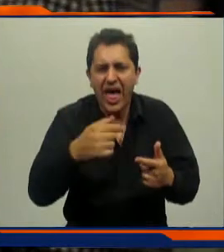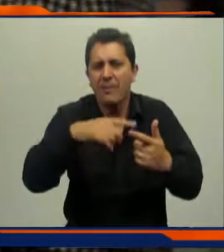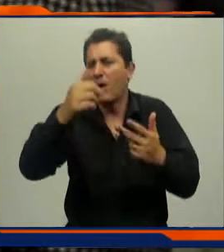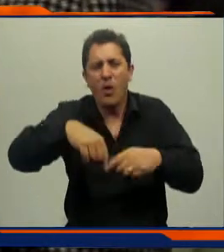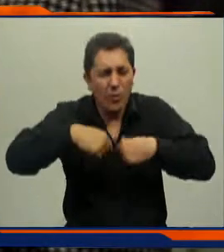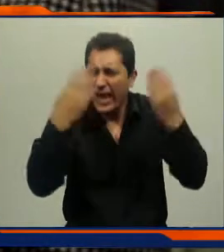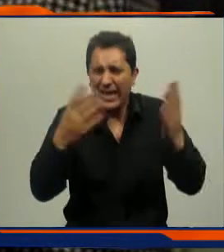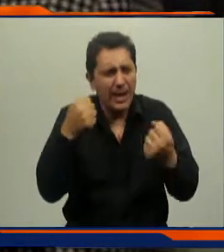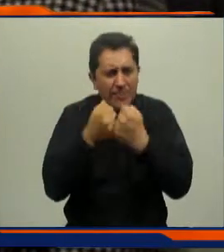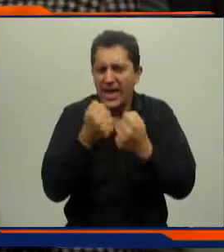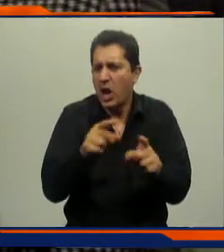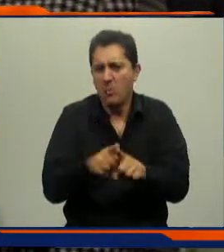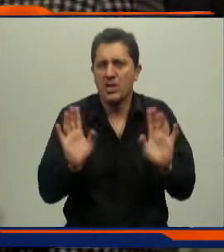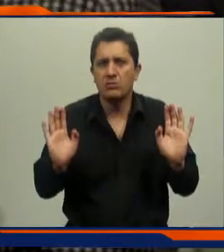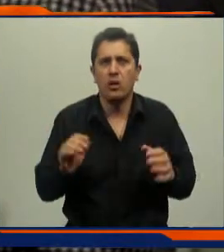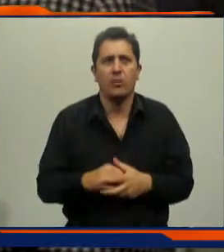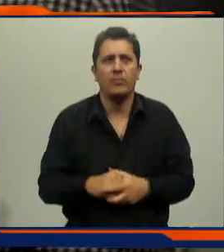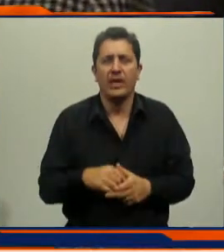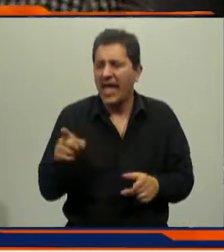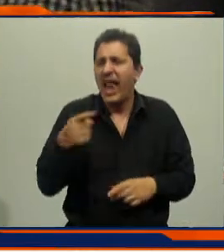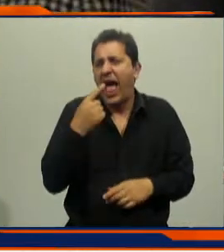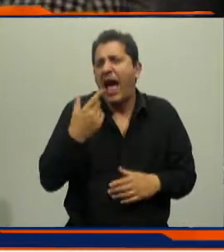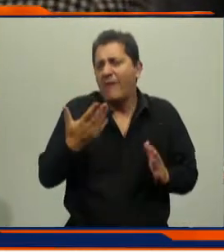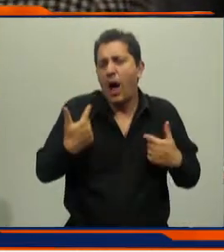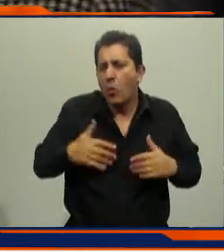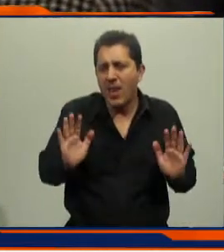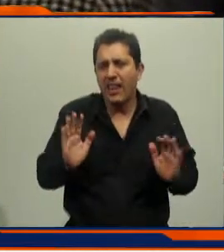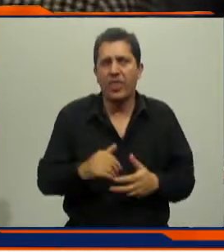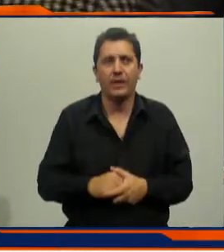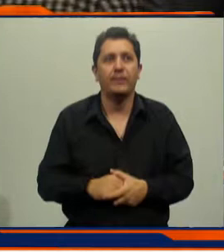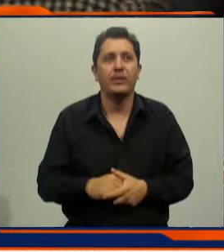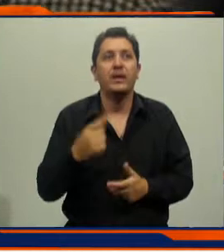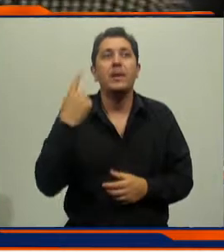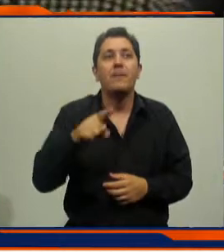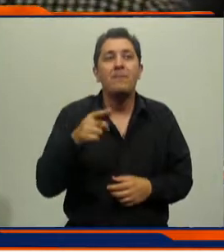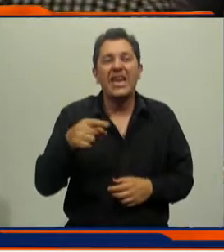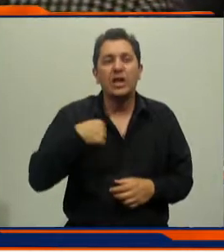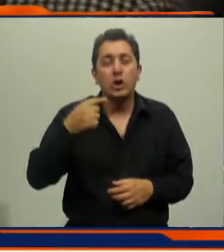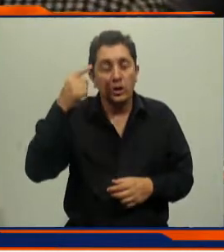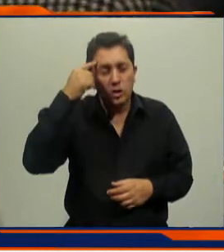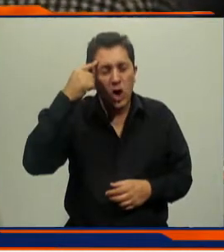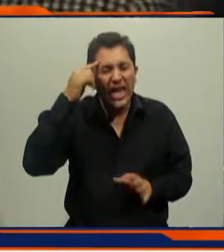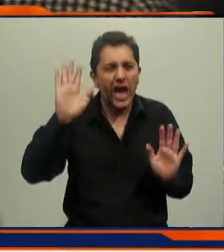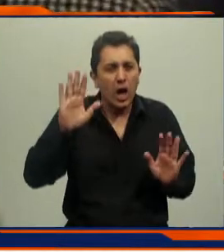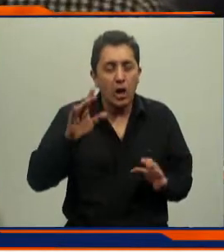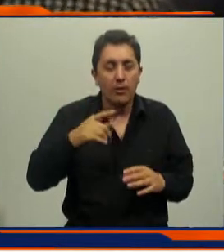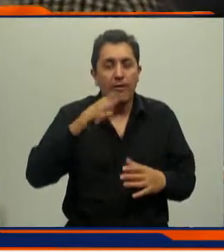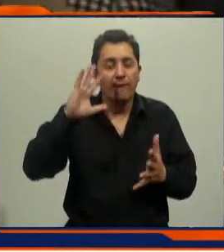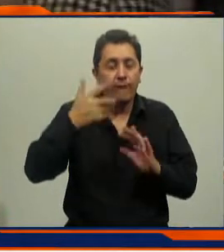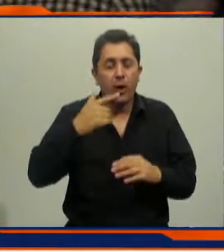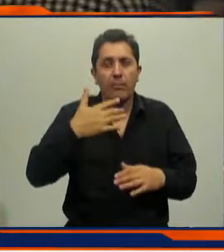otro. Esto no dicho con humildad realmente. Ahora, lo que sí creo que hizo el clic, el aterrizaje,